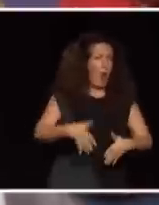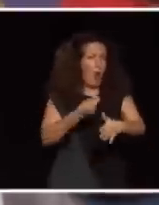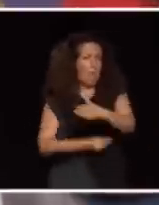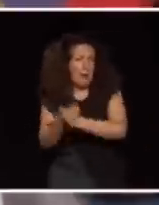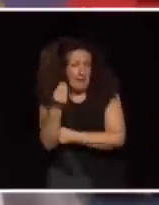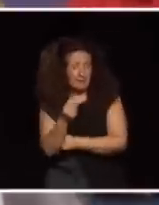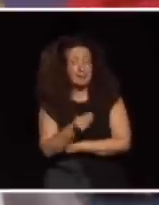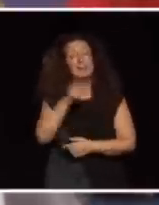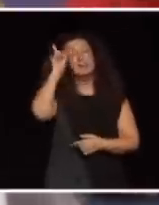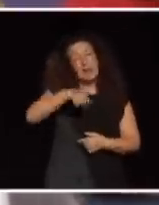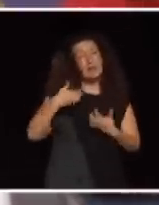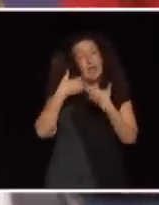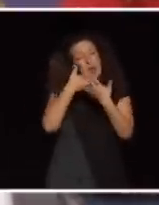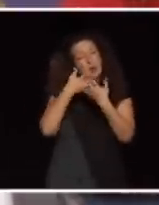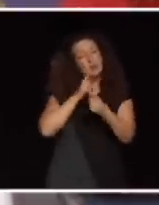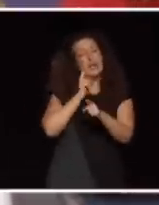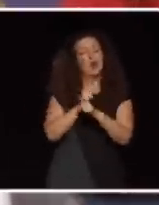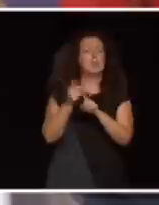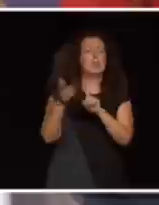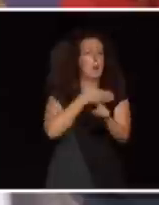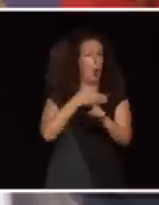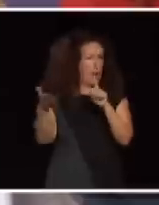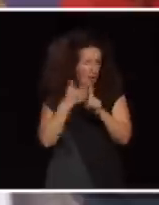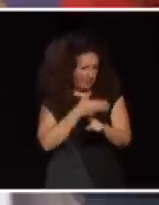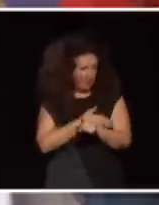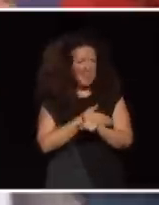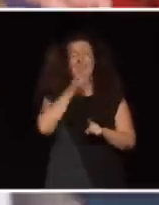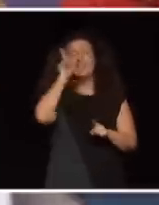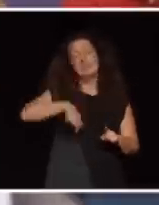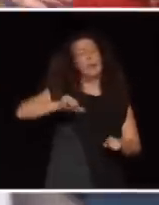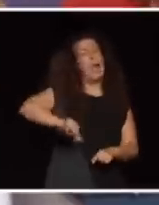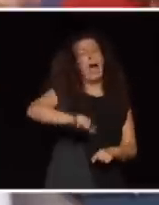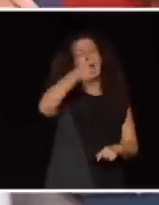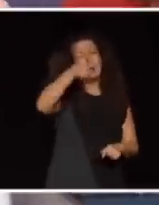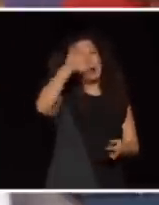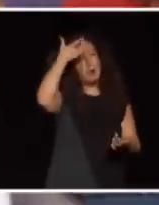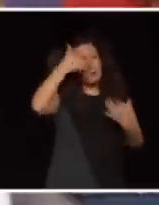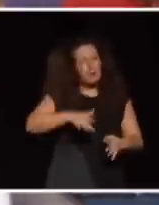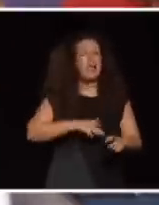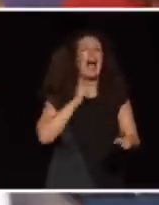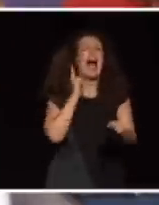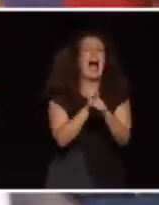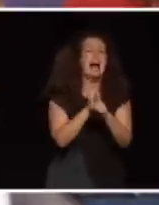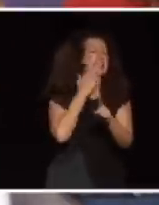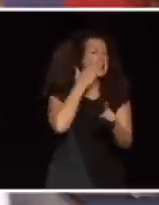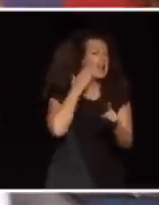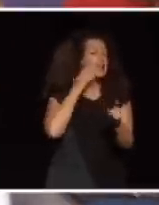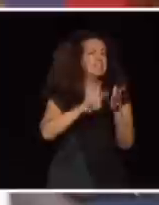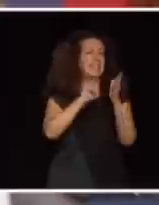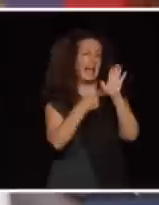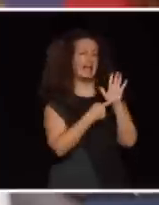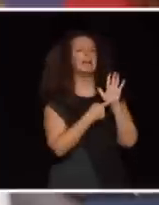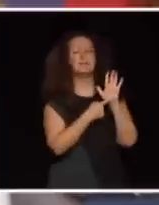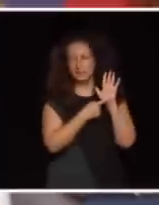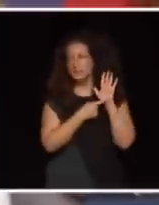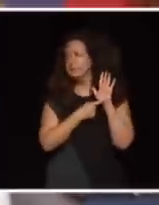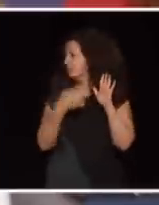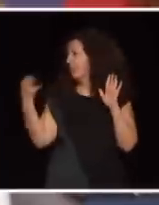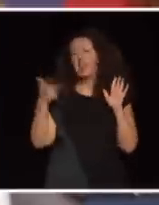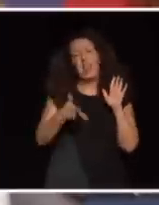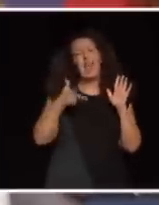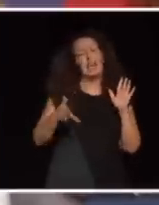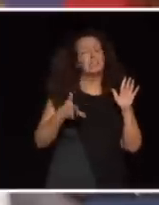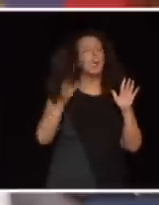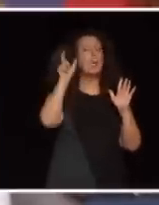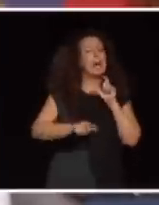las violencias machistas y aprobar de una vez por todas una ley antirracista que garantice los derechos de las personas